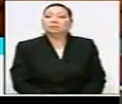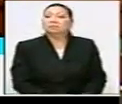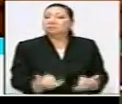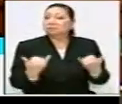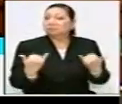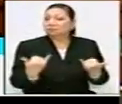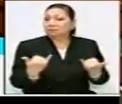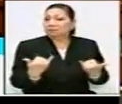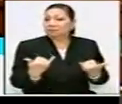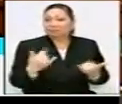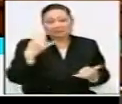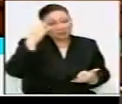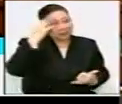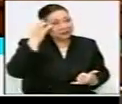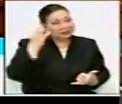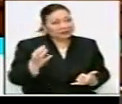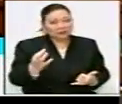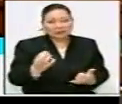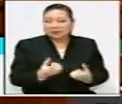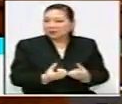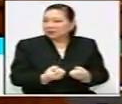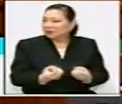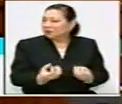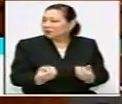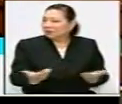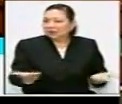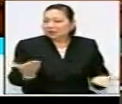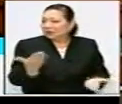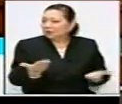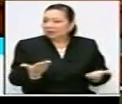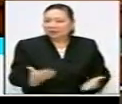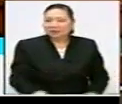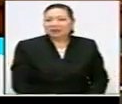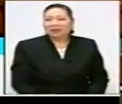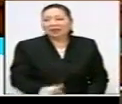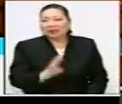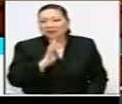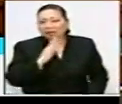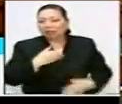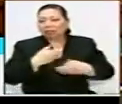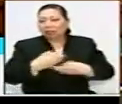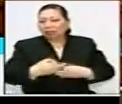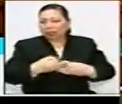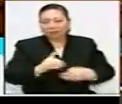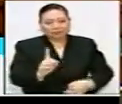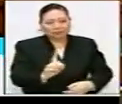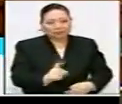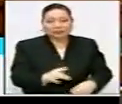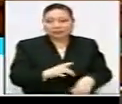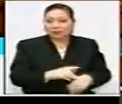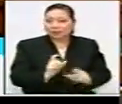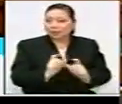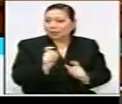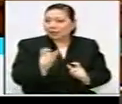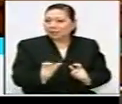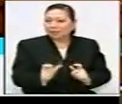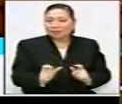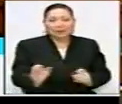Aquí nosotros creo que no tenemos mucho que estar dilatando sobre este tema. La inmunidad parlamentaria